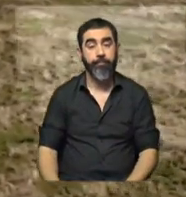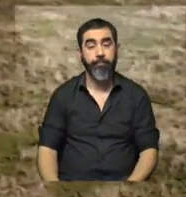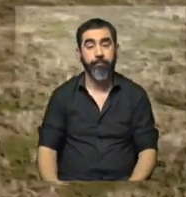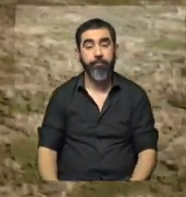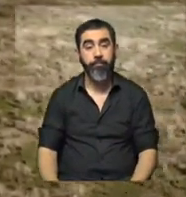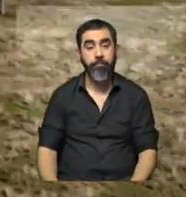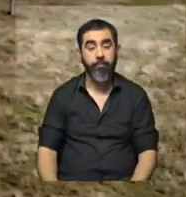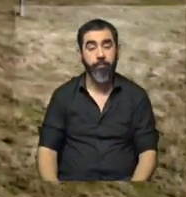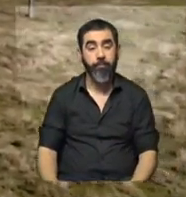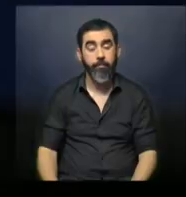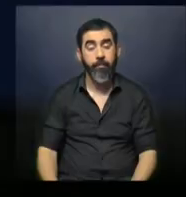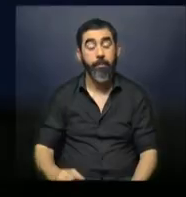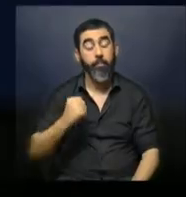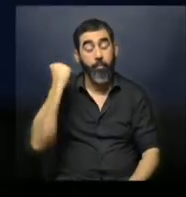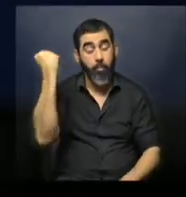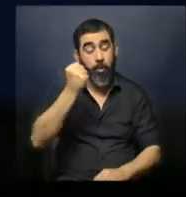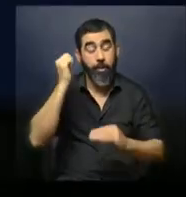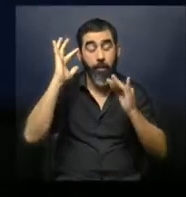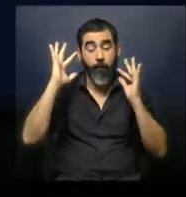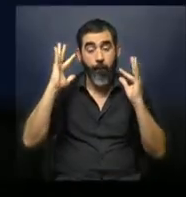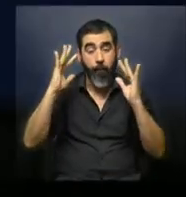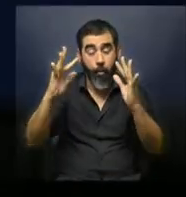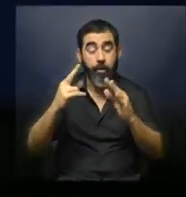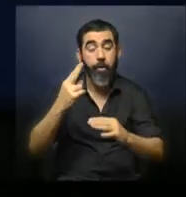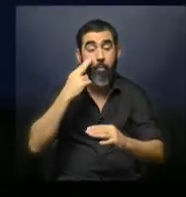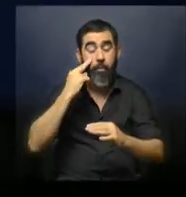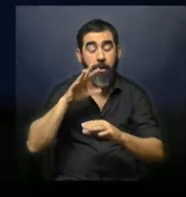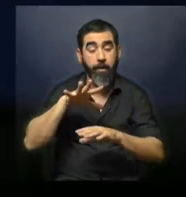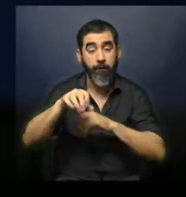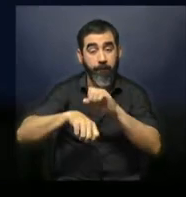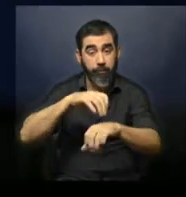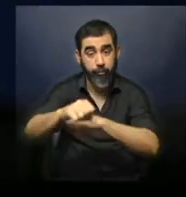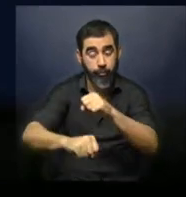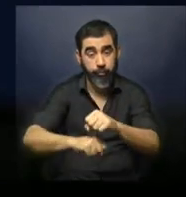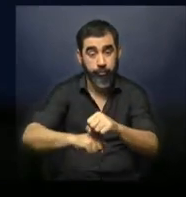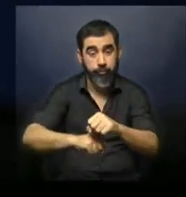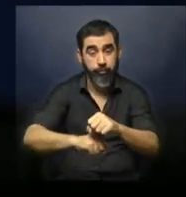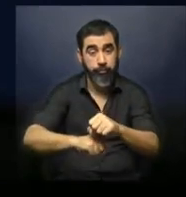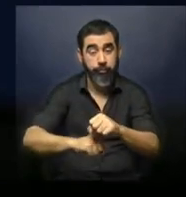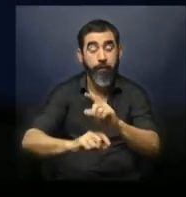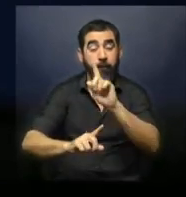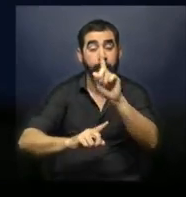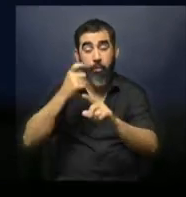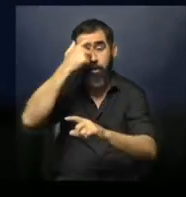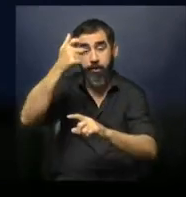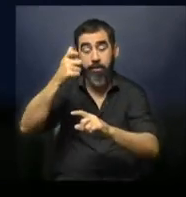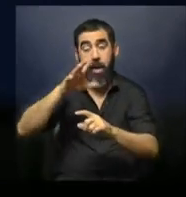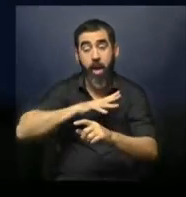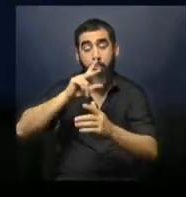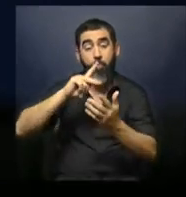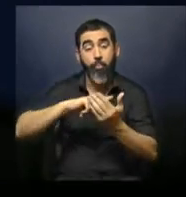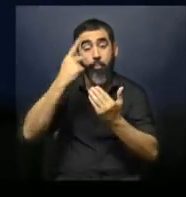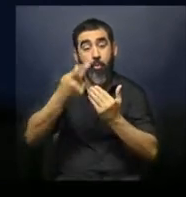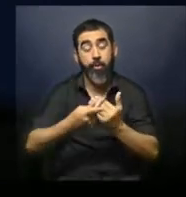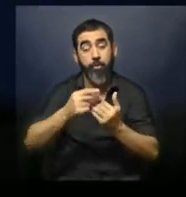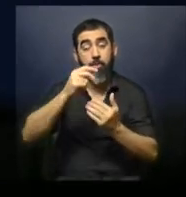Debido a la importancia de los bosques y de la problemática de la invasión, es que de la Facultad de Ciencias, financiado con un proyecto de la